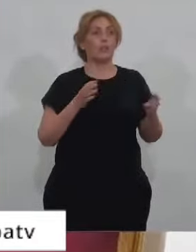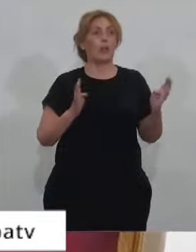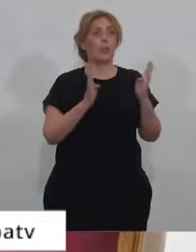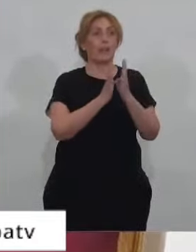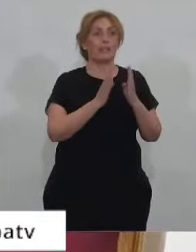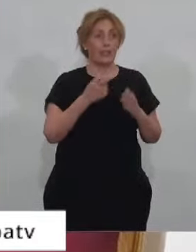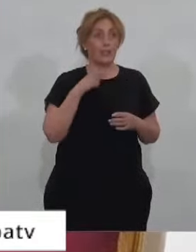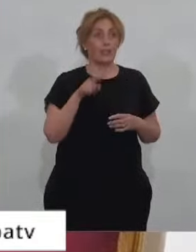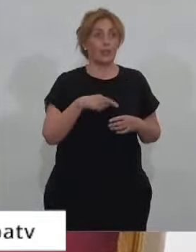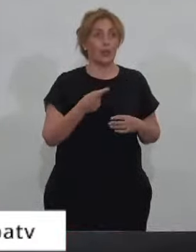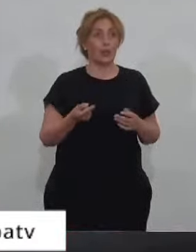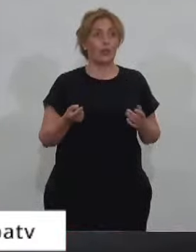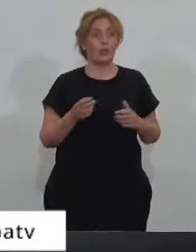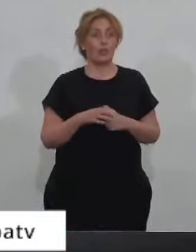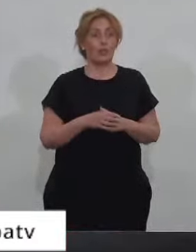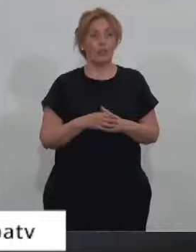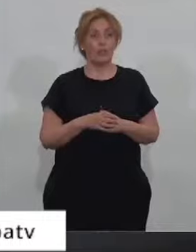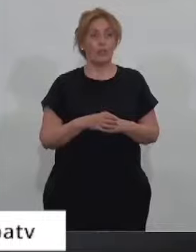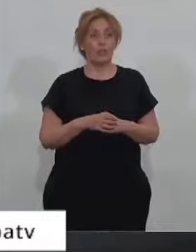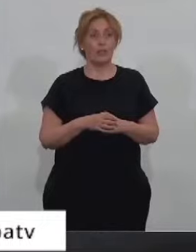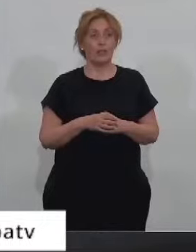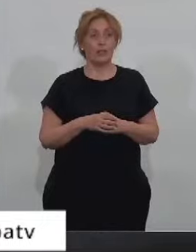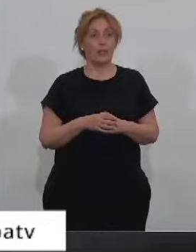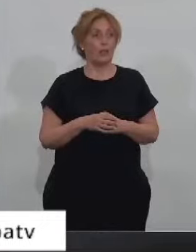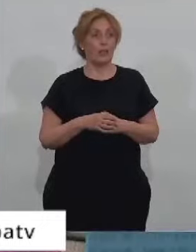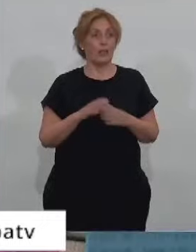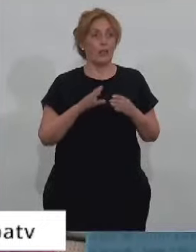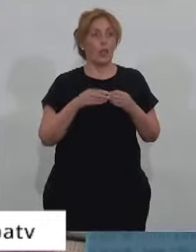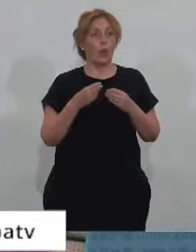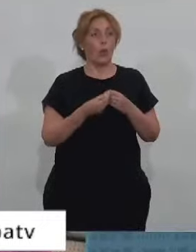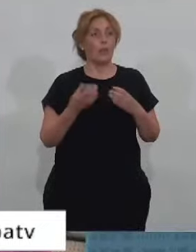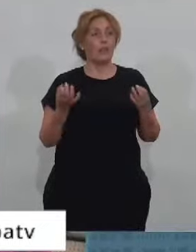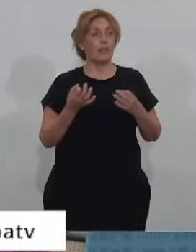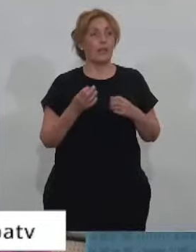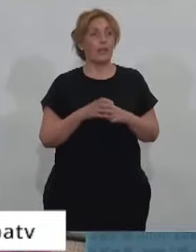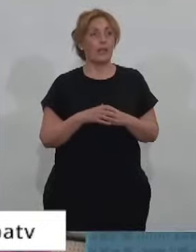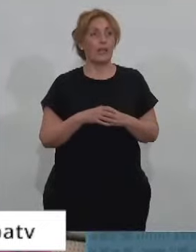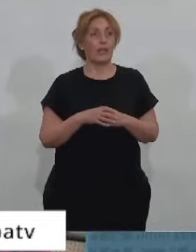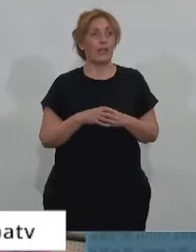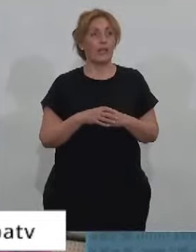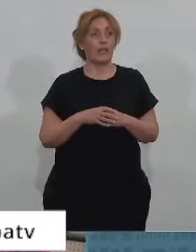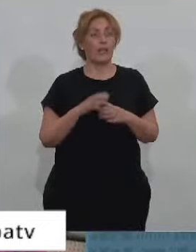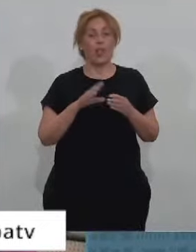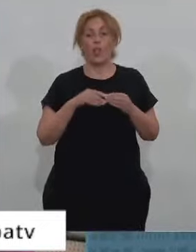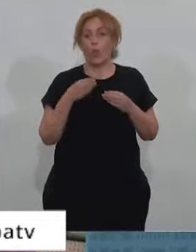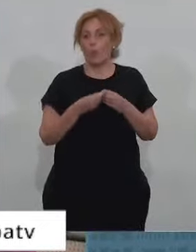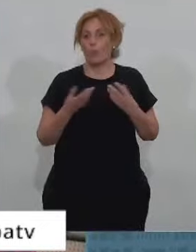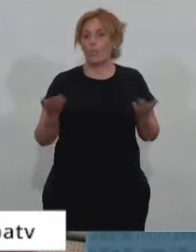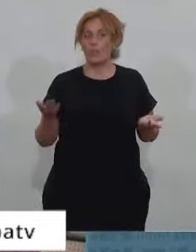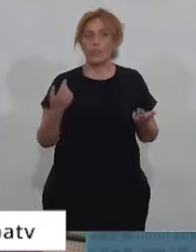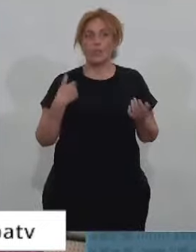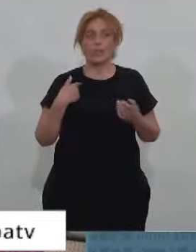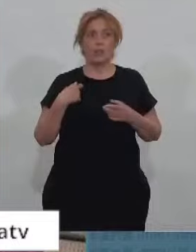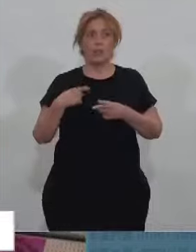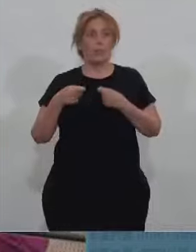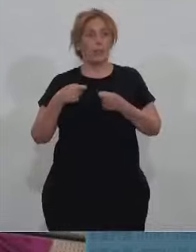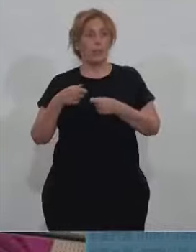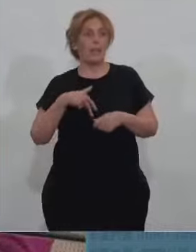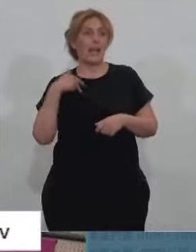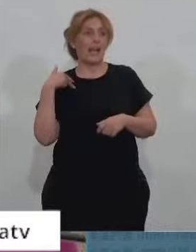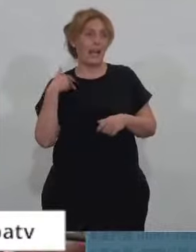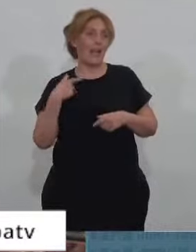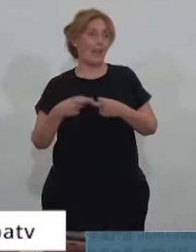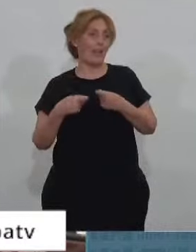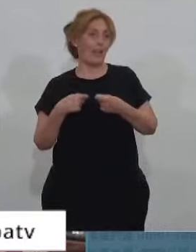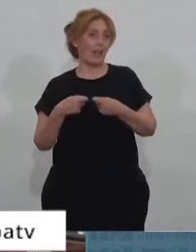¿Un documento de qué? Un documento, pero en mesa general de negociación. O aquí estamos, mesa general